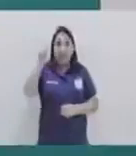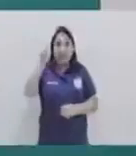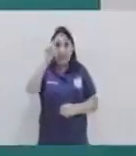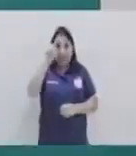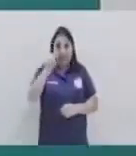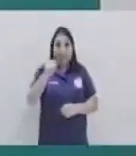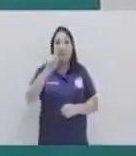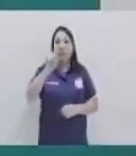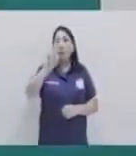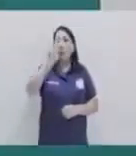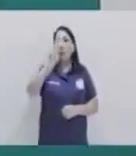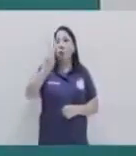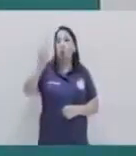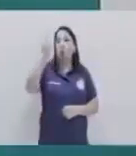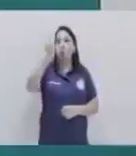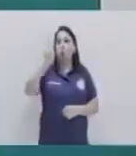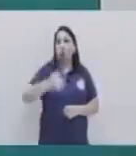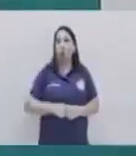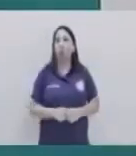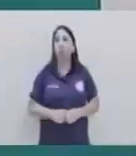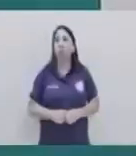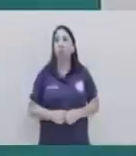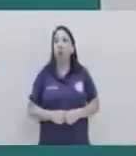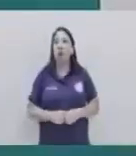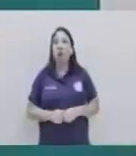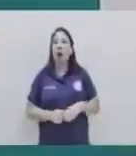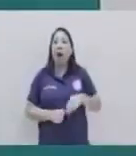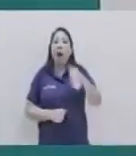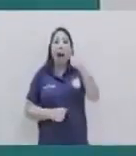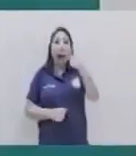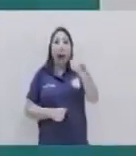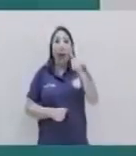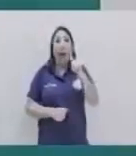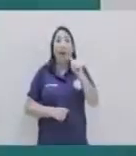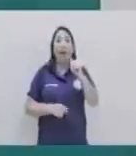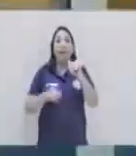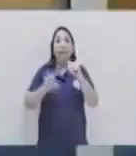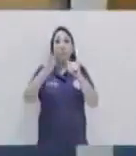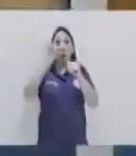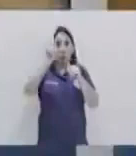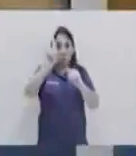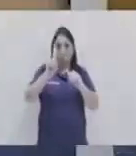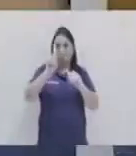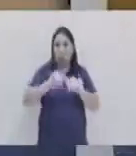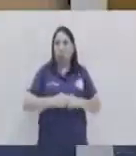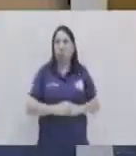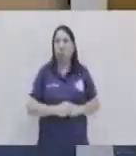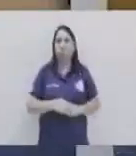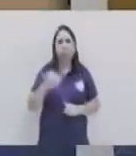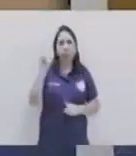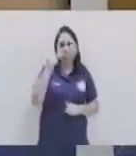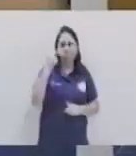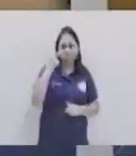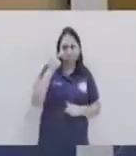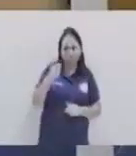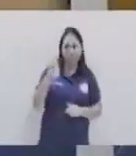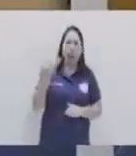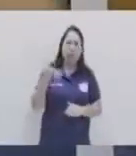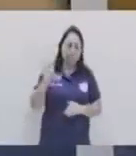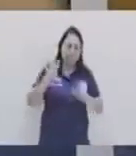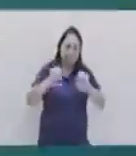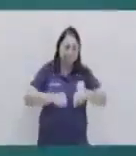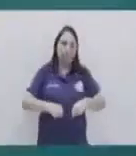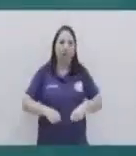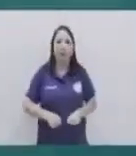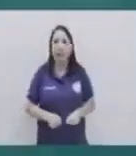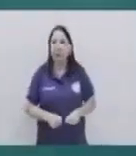dividido 2 por a. En este caso a tiene el valor de 1. No lo vemos acá, pero se asume que el valor es